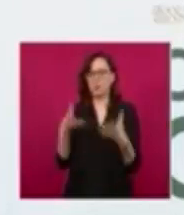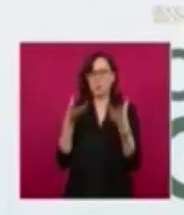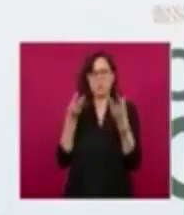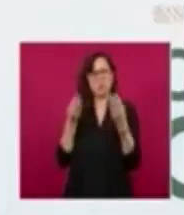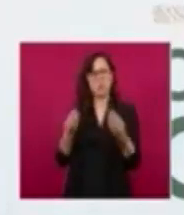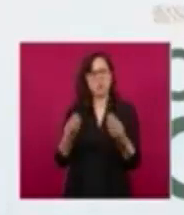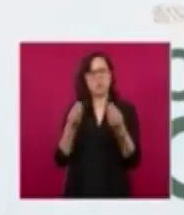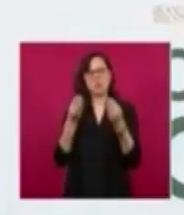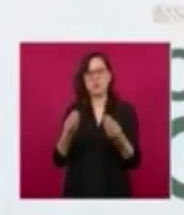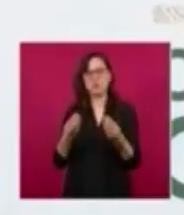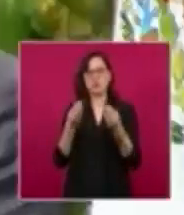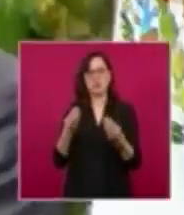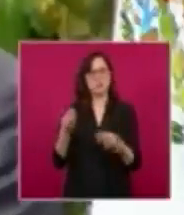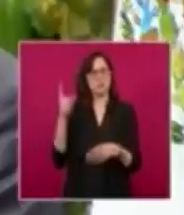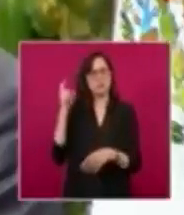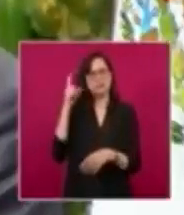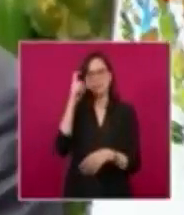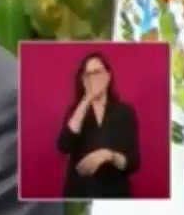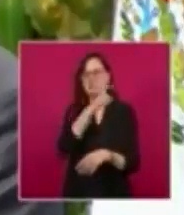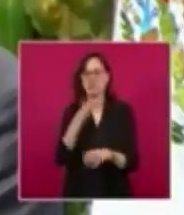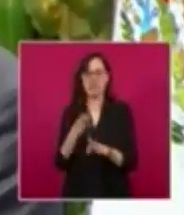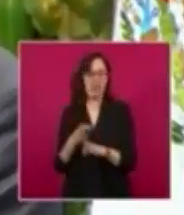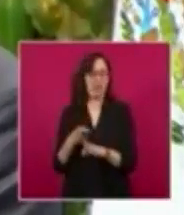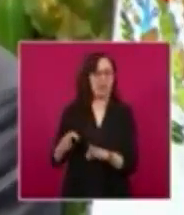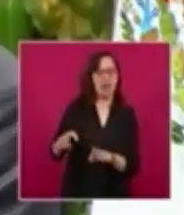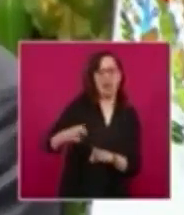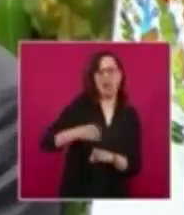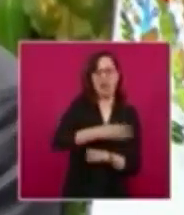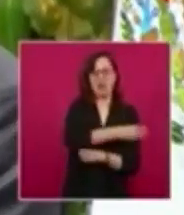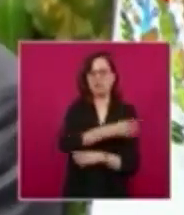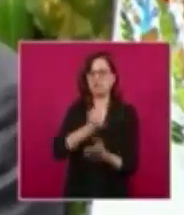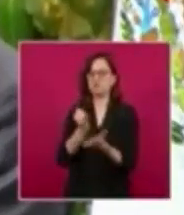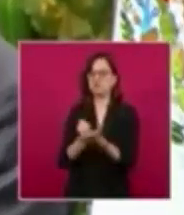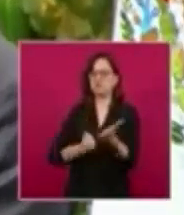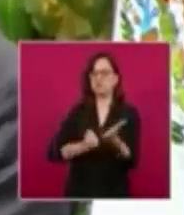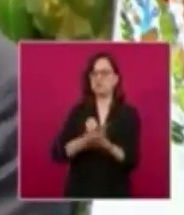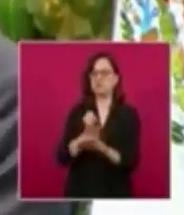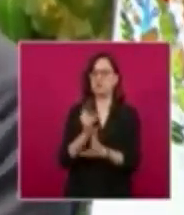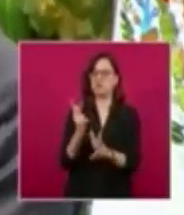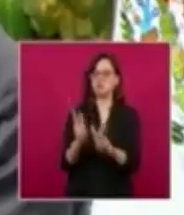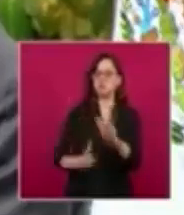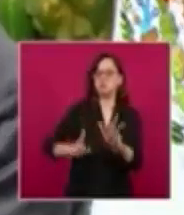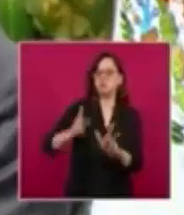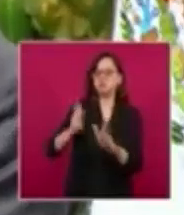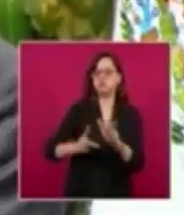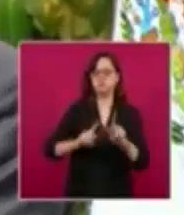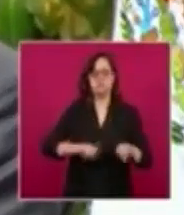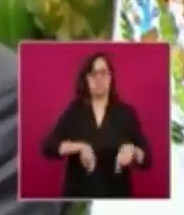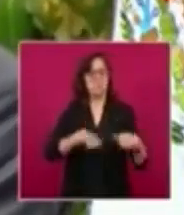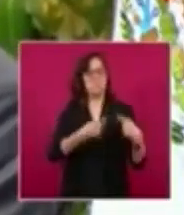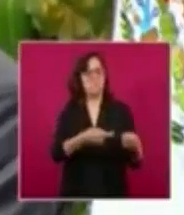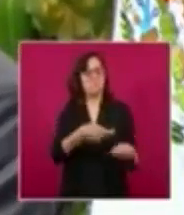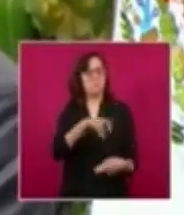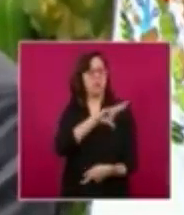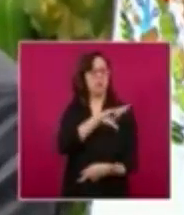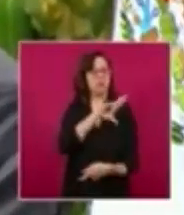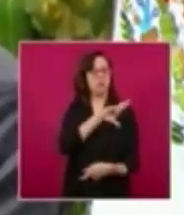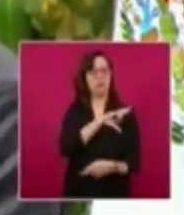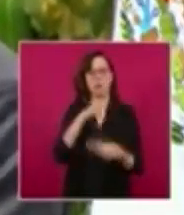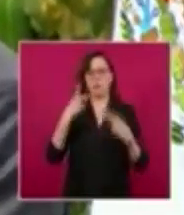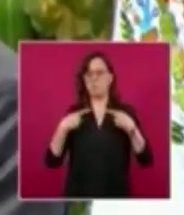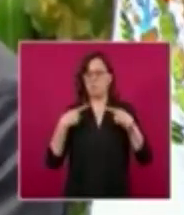nosotros, por más que le busca uno, pues no están los logros. Reconoce únicamente el aumento en